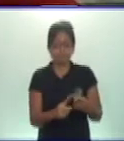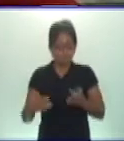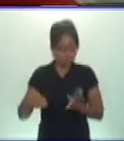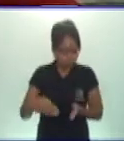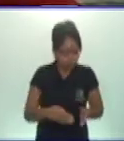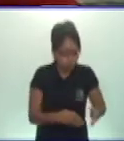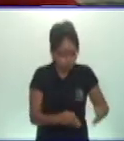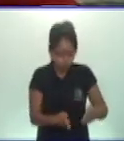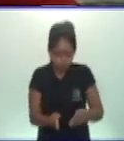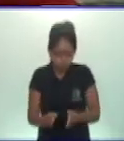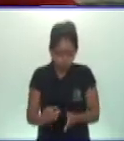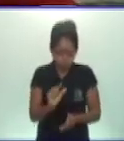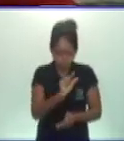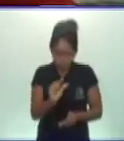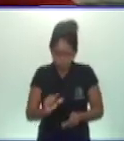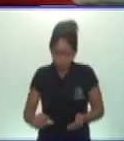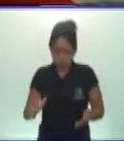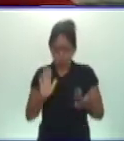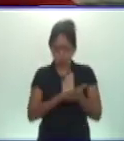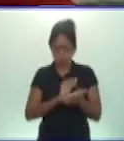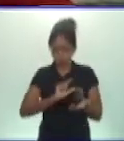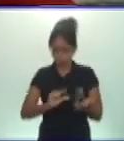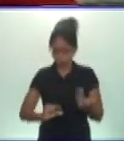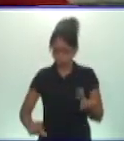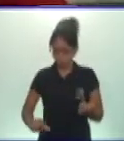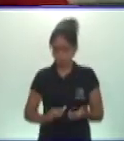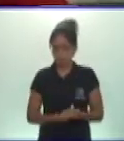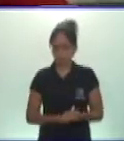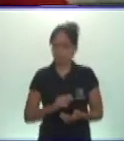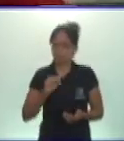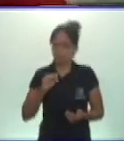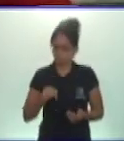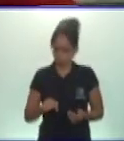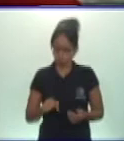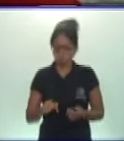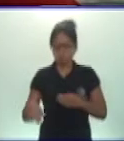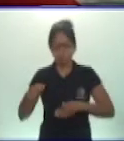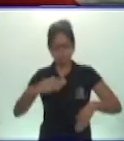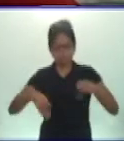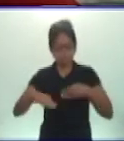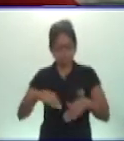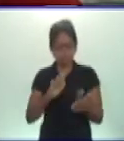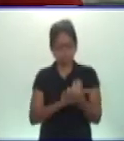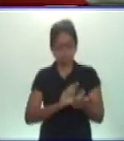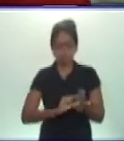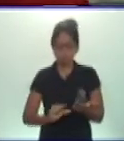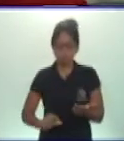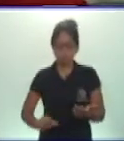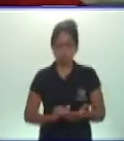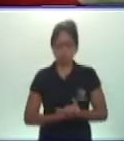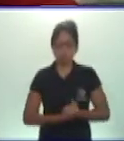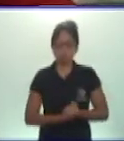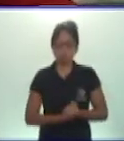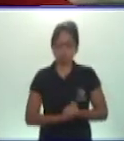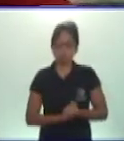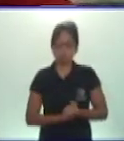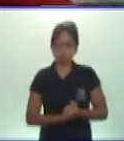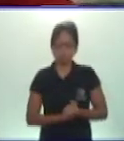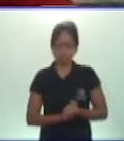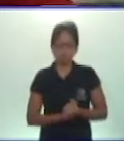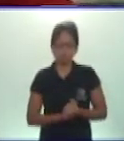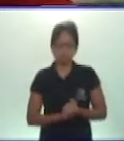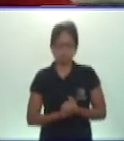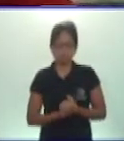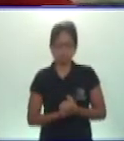río Mayabeque, en lo que se conoce como la playa Mayabeque, en algún punto perteneciente